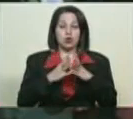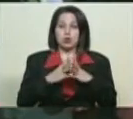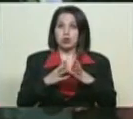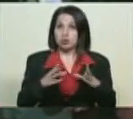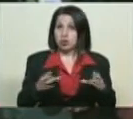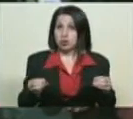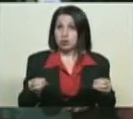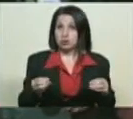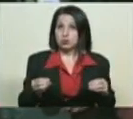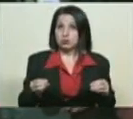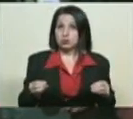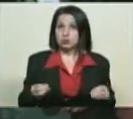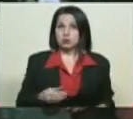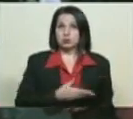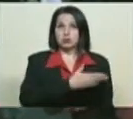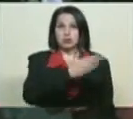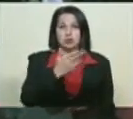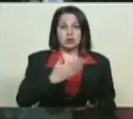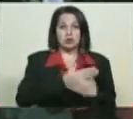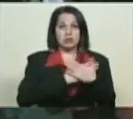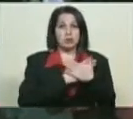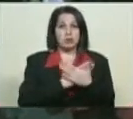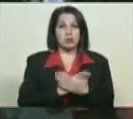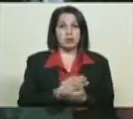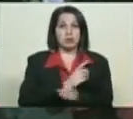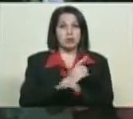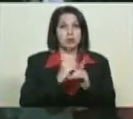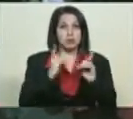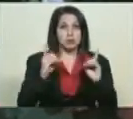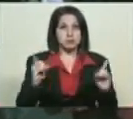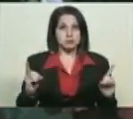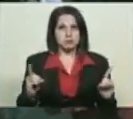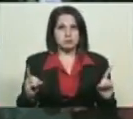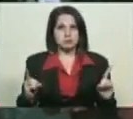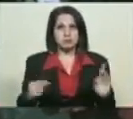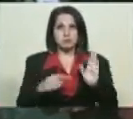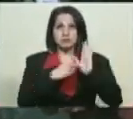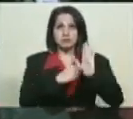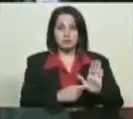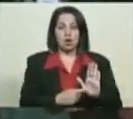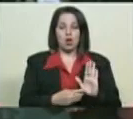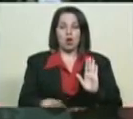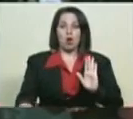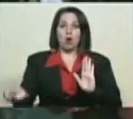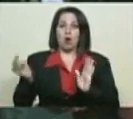en función de esta vocación democrática que ha demostrado el pueblo de Venezuela